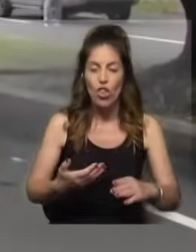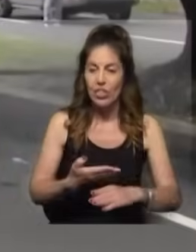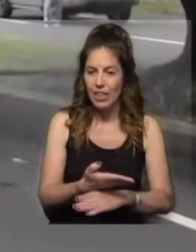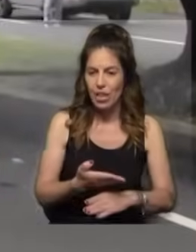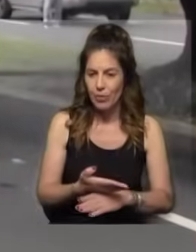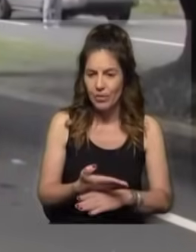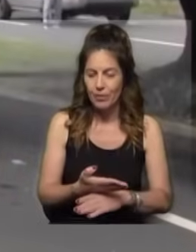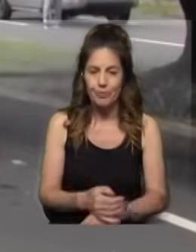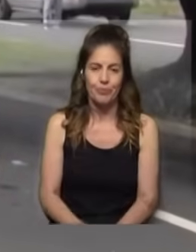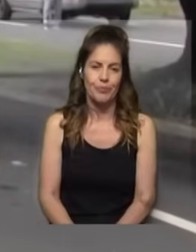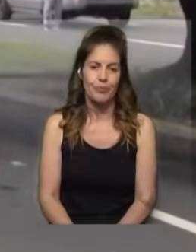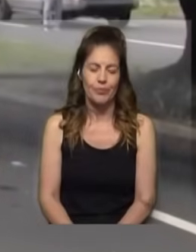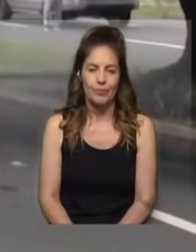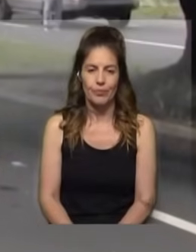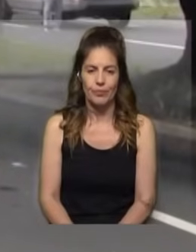antim